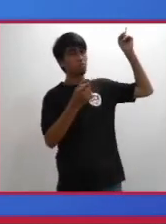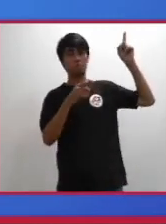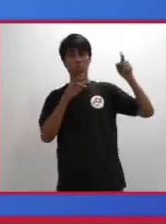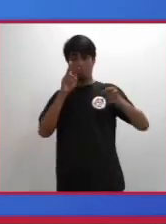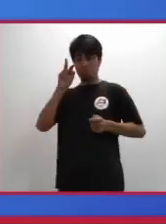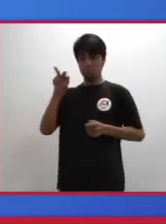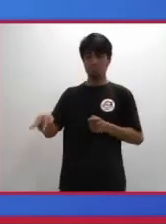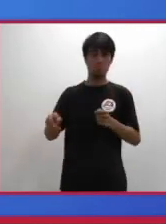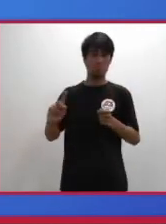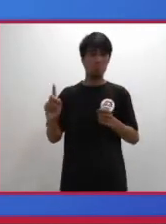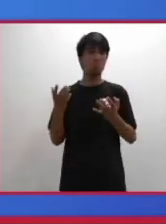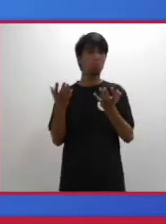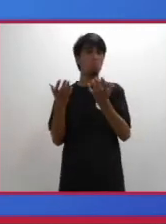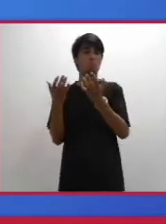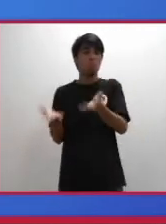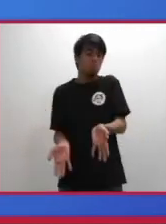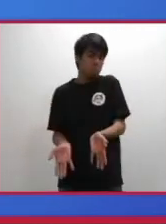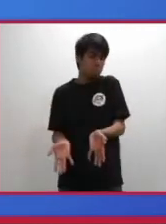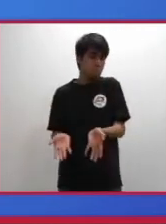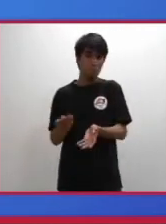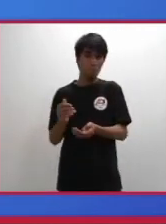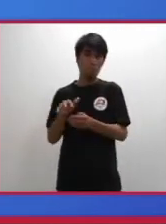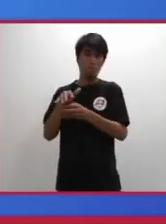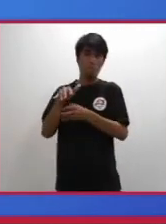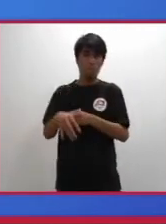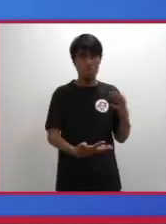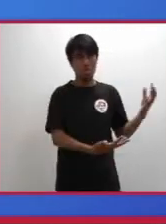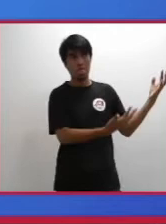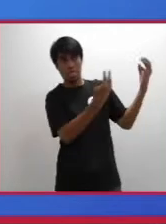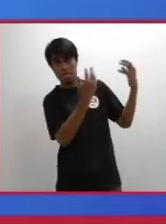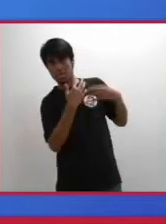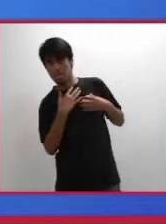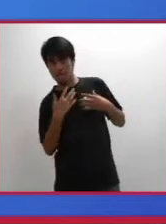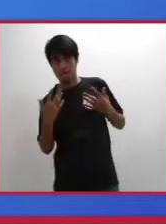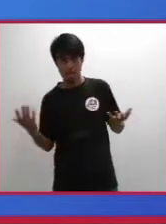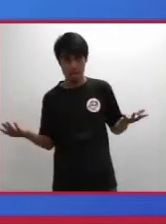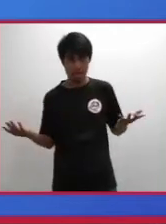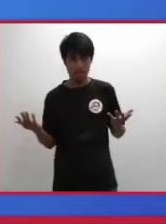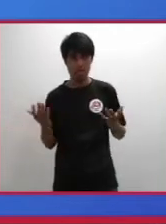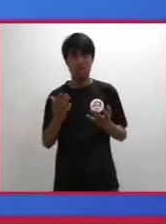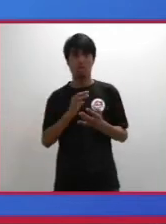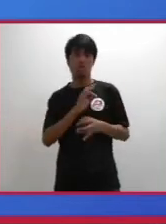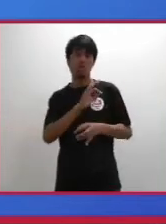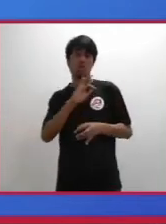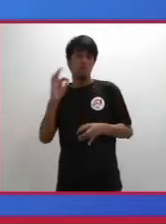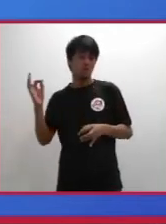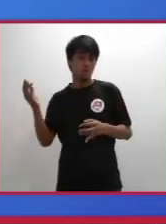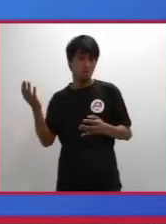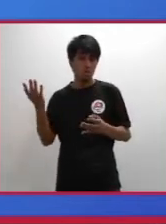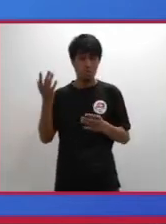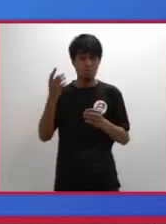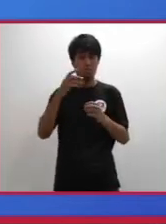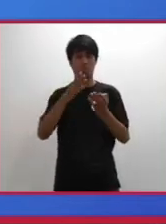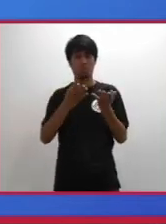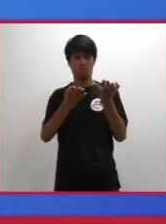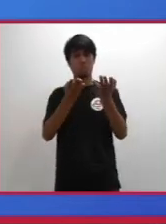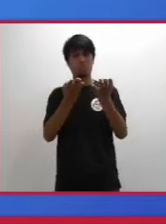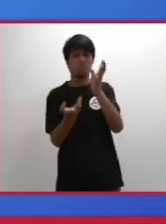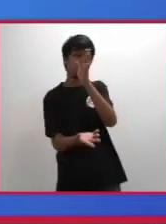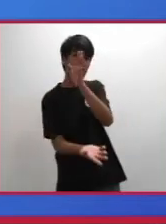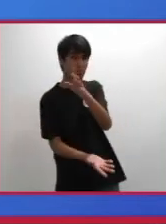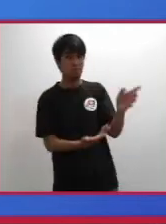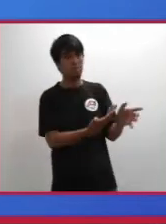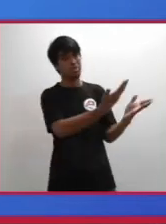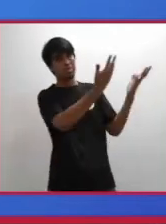la máquina no tiene la visibilidad como para observar que cerca, un poquito más abajo, hay otra persona que está trabajando y